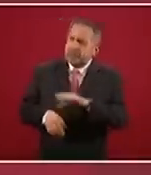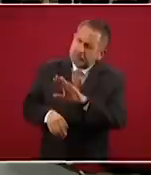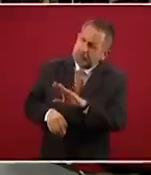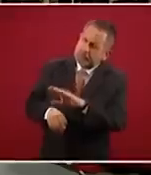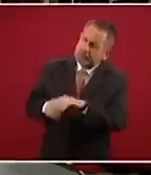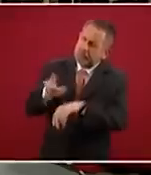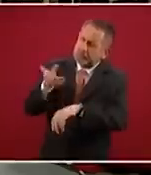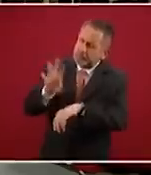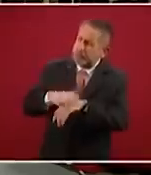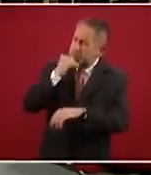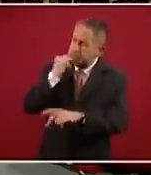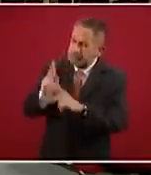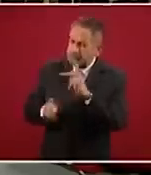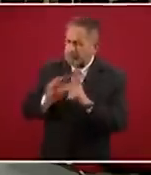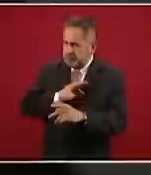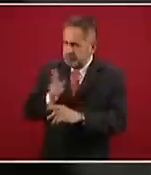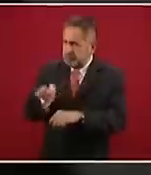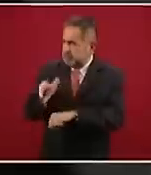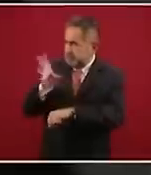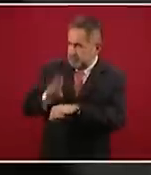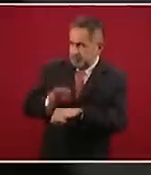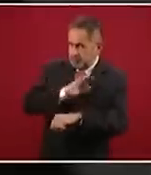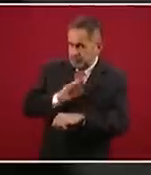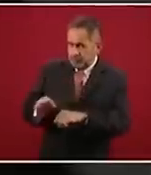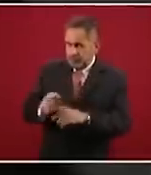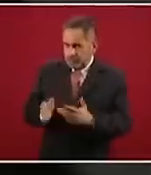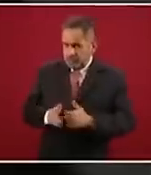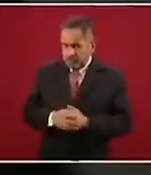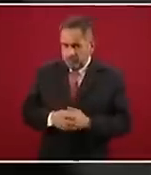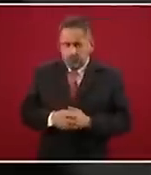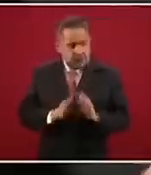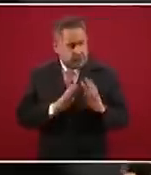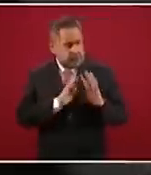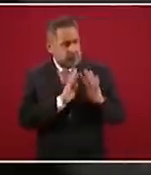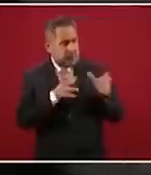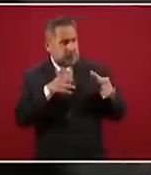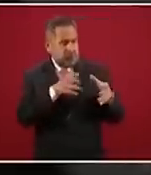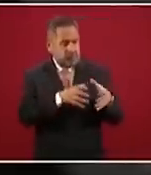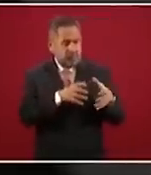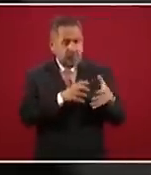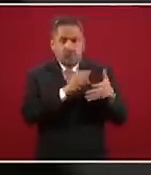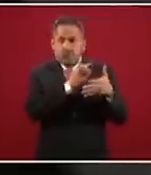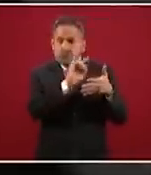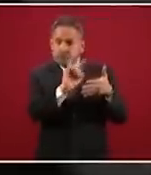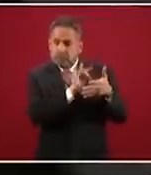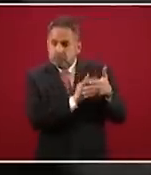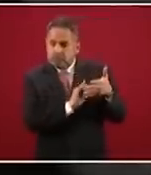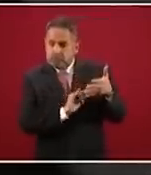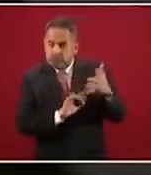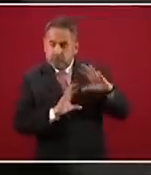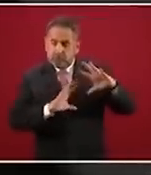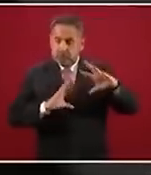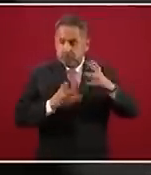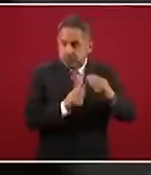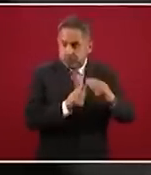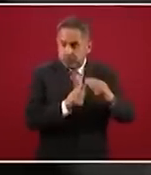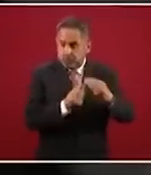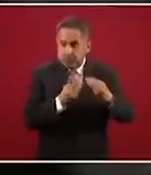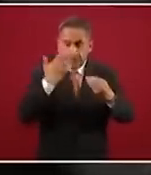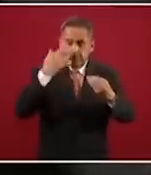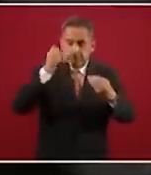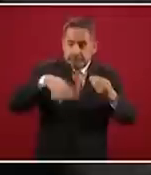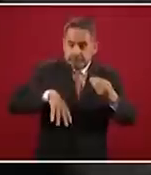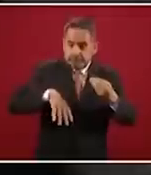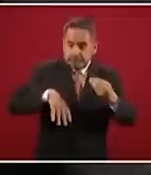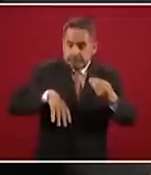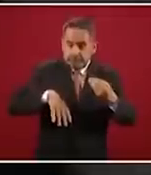perdón, secretaria, eso se permite? Que sí, aún formando parte de una planilla encabezada por Romero de Champs, que finalmente es un hombre